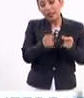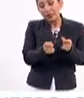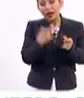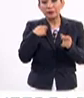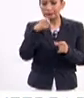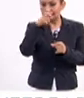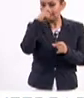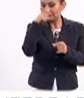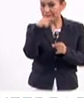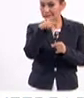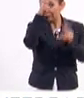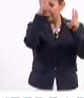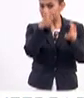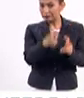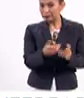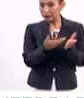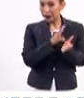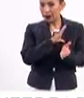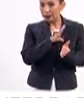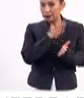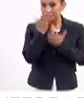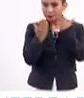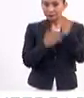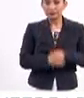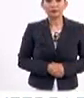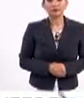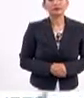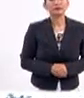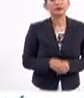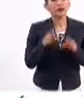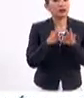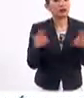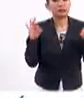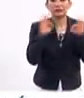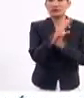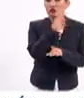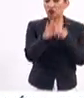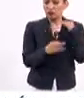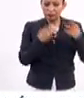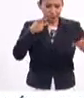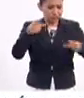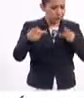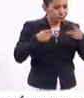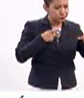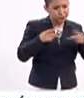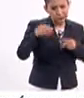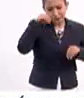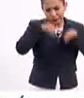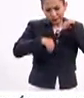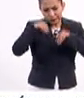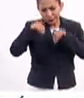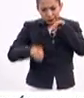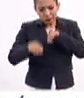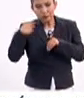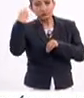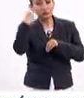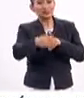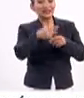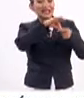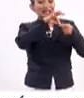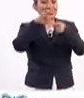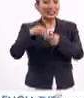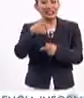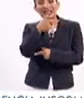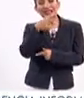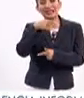y rigurosidad de los contenidos que ofrecen. Es importante todo el desarrollo de lo que se llaman guías